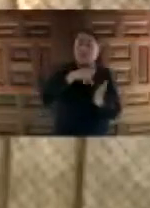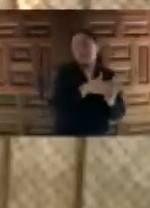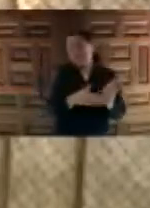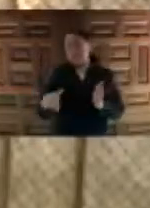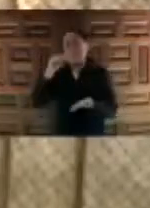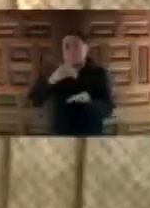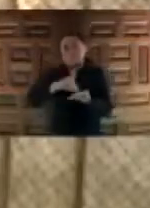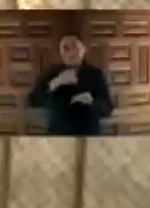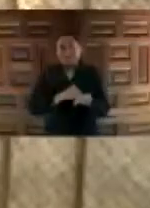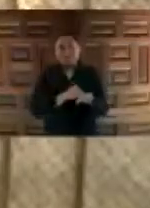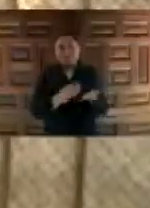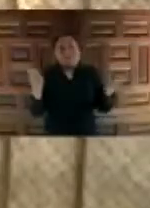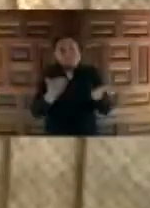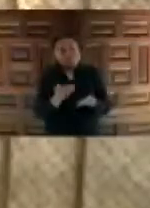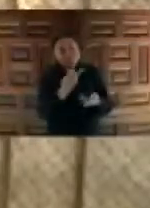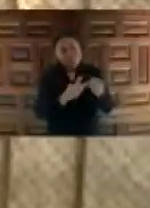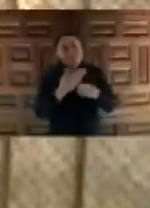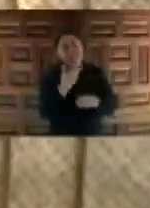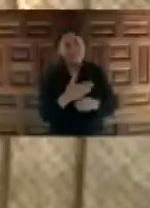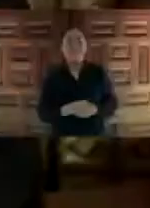fecha. Bienvenido, doctor. Gracias.